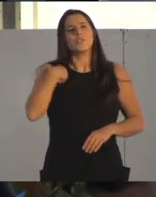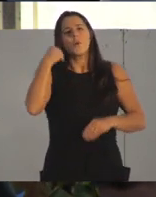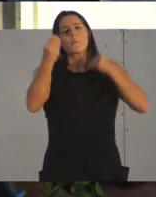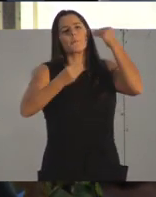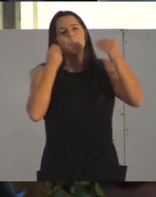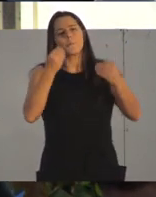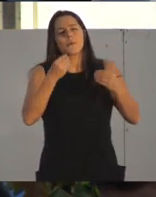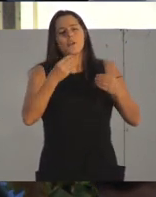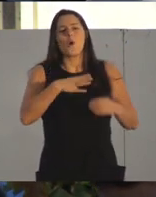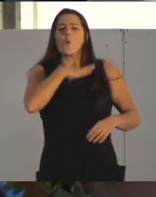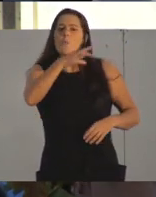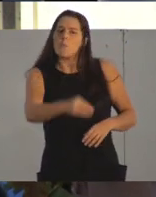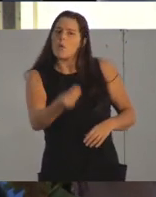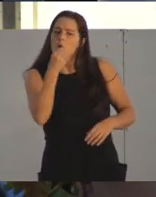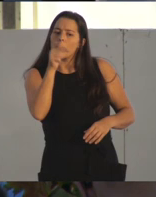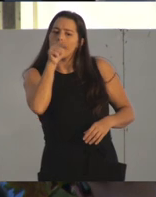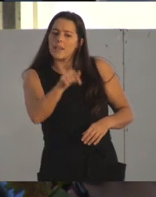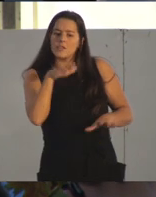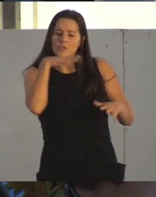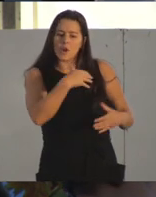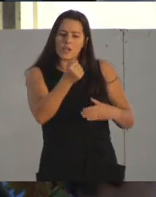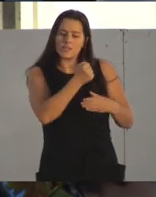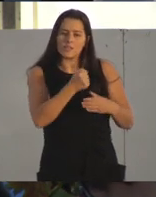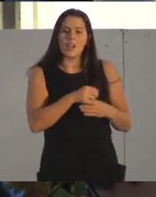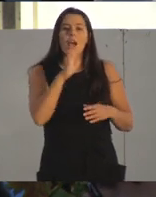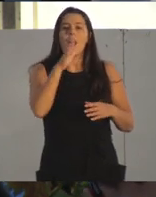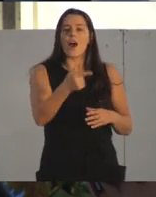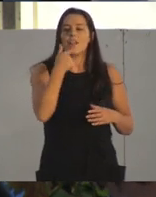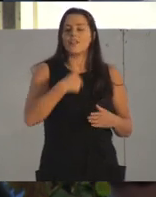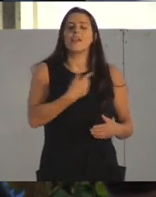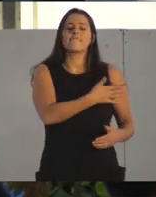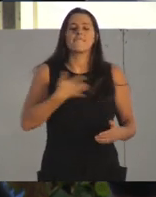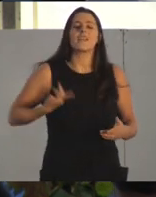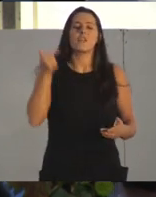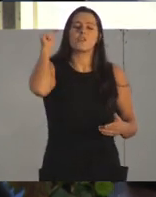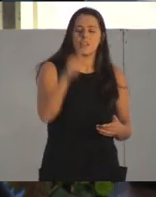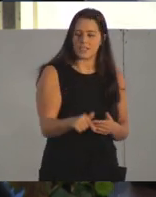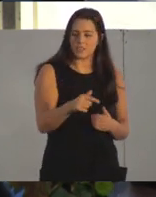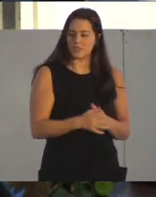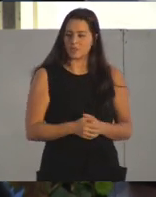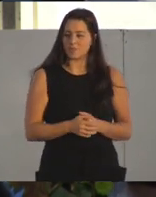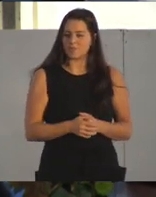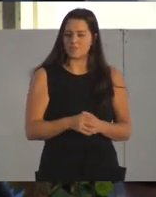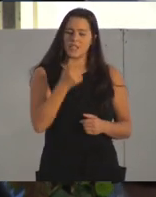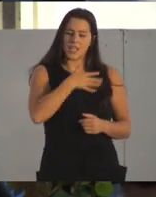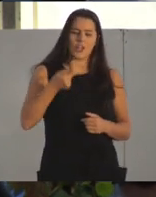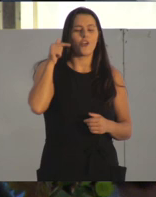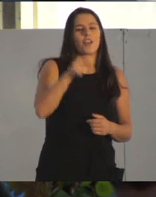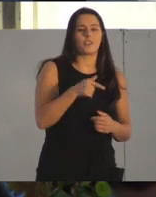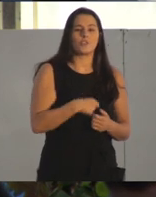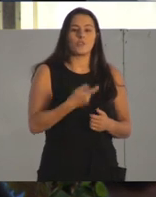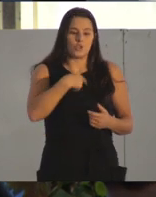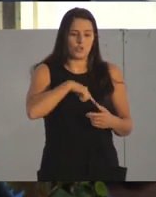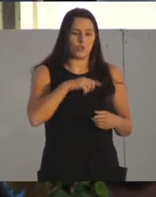esto ahora que tenemos comida texturizada? Ahora nos dicen, queremos esto. Rafa, queremos esto. Buscar